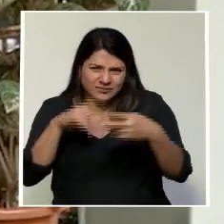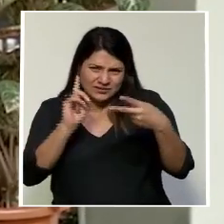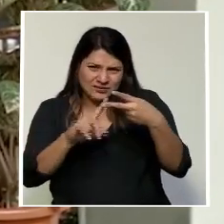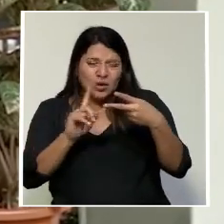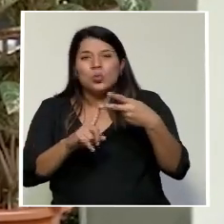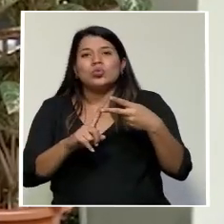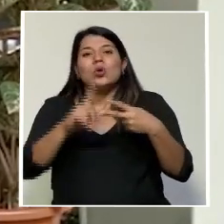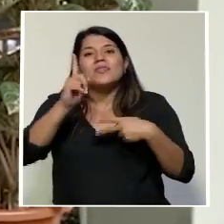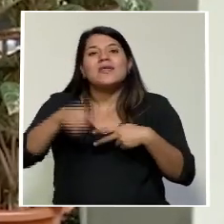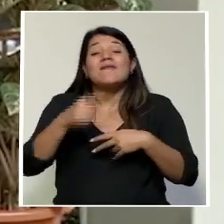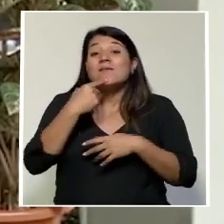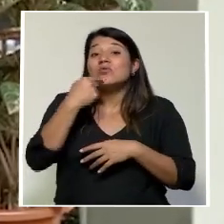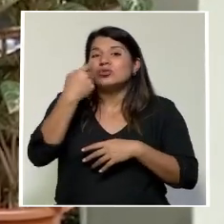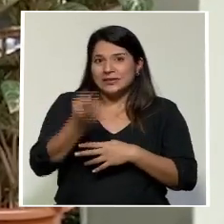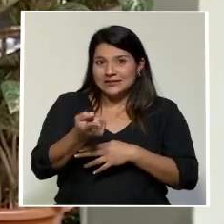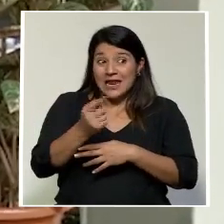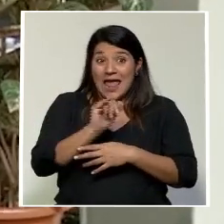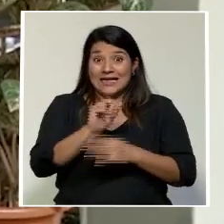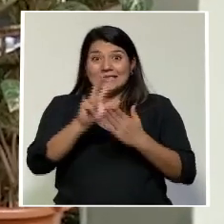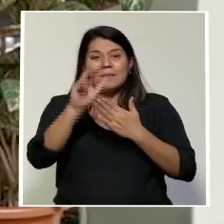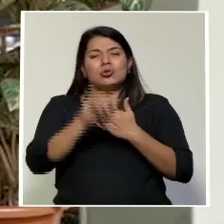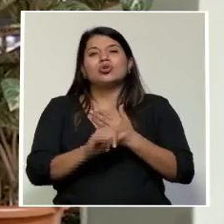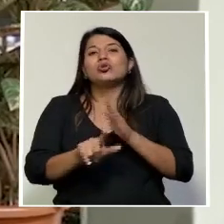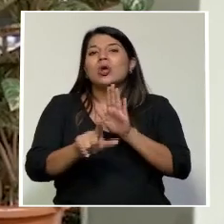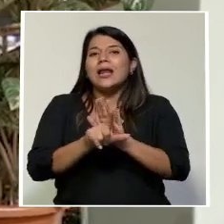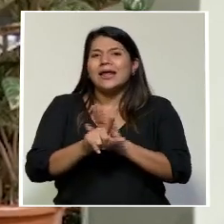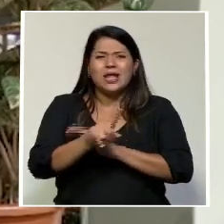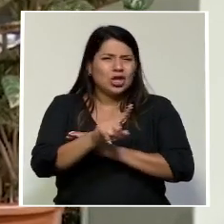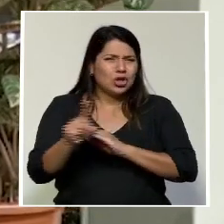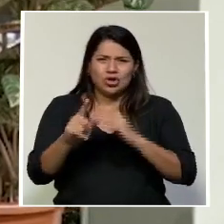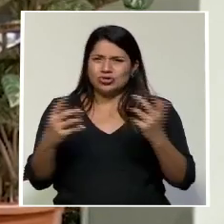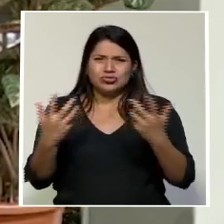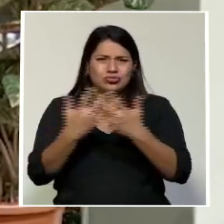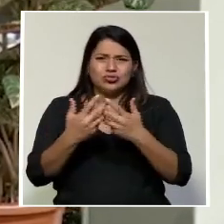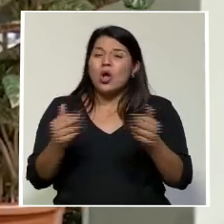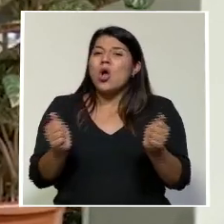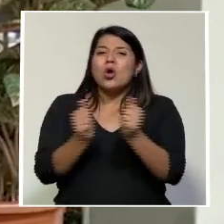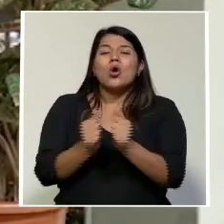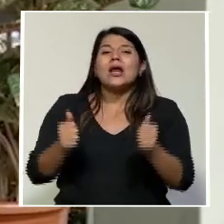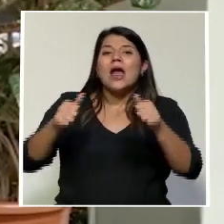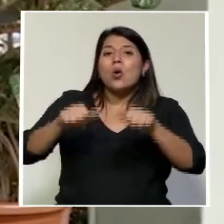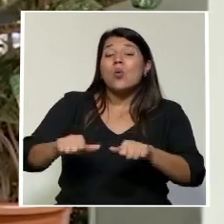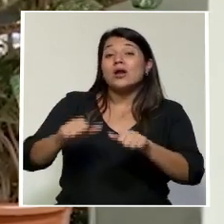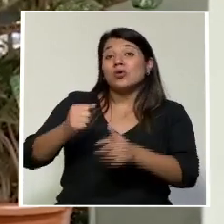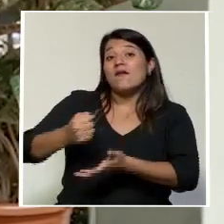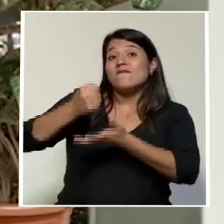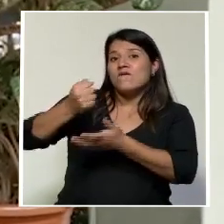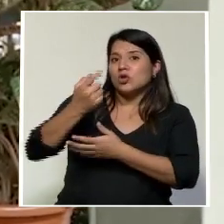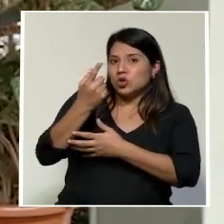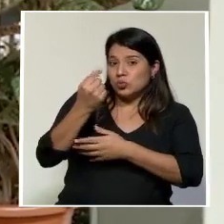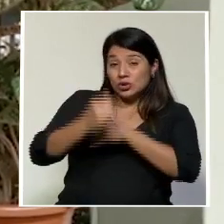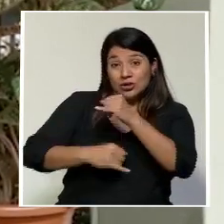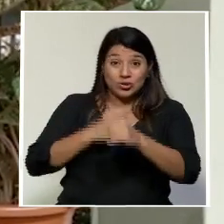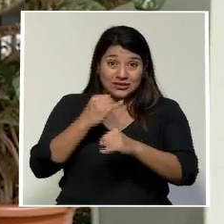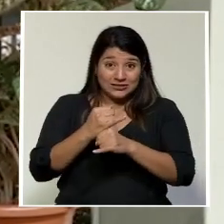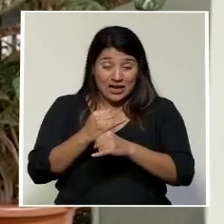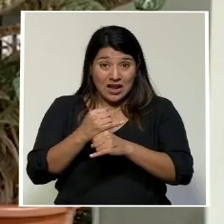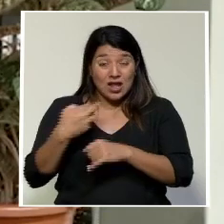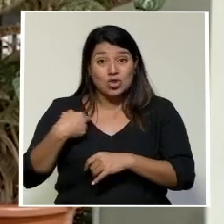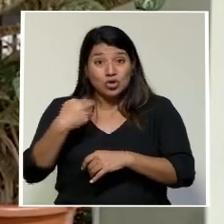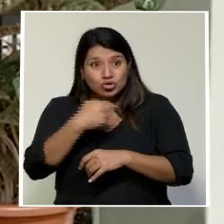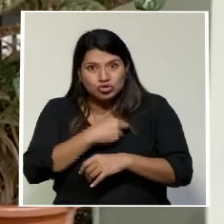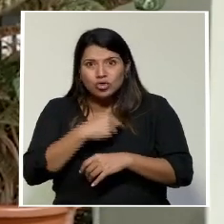mencionado que este proyecto de ley va en contra de lo que es el acuerdo con el FMI. Nosotros le hablamos